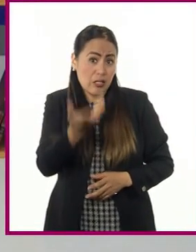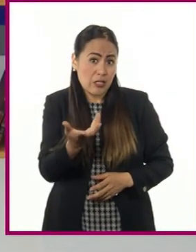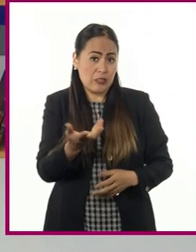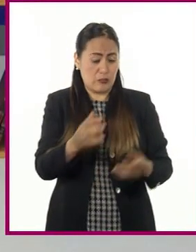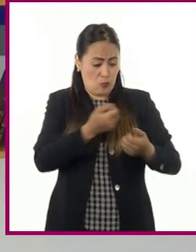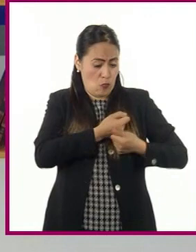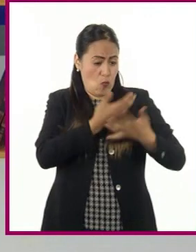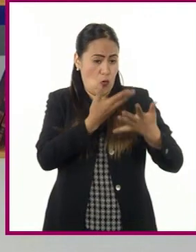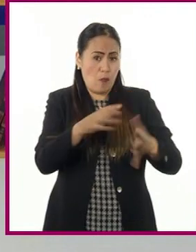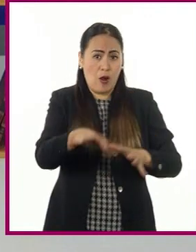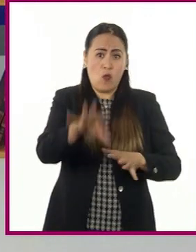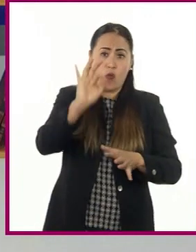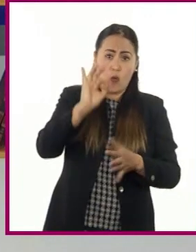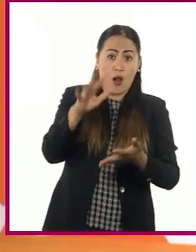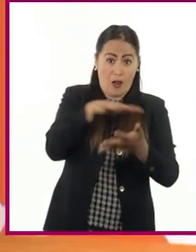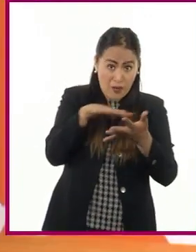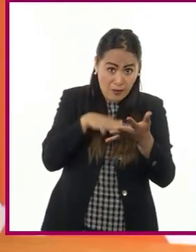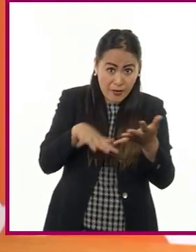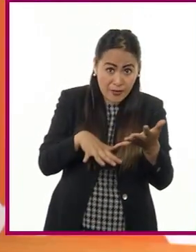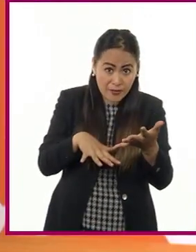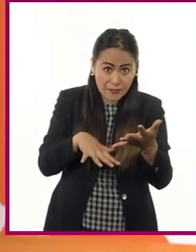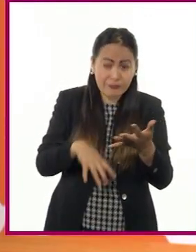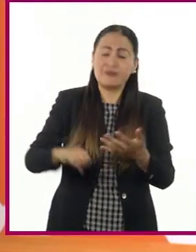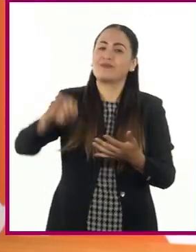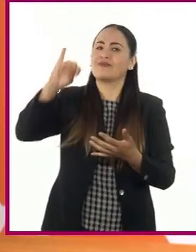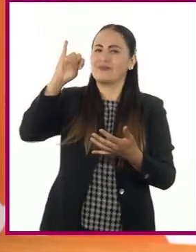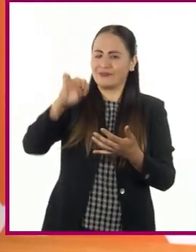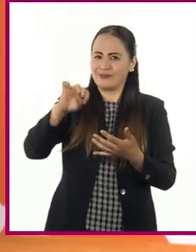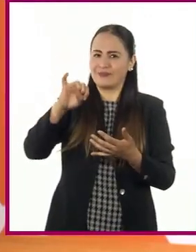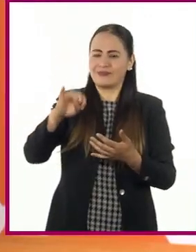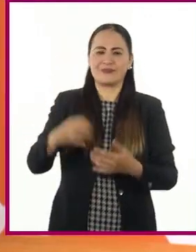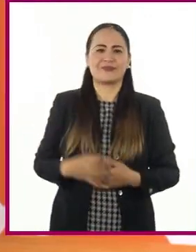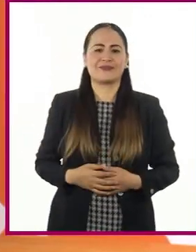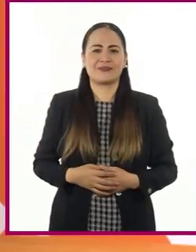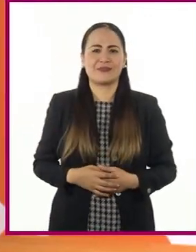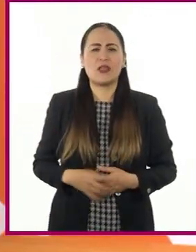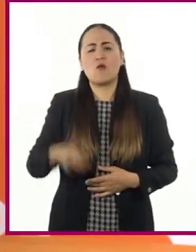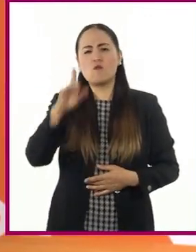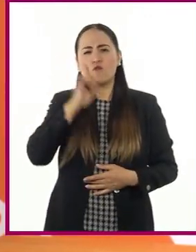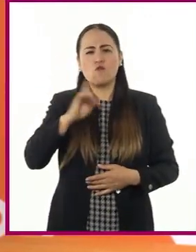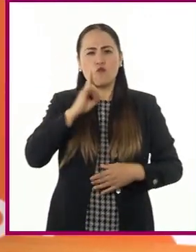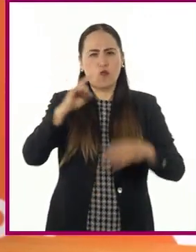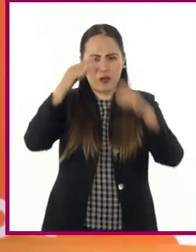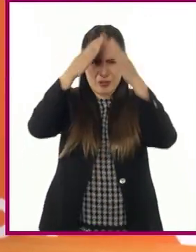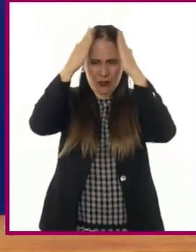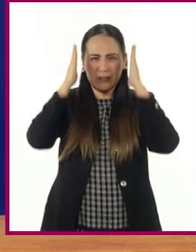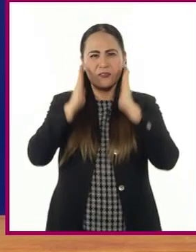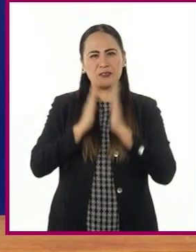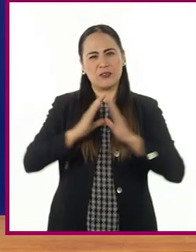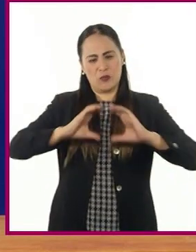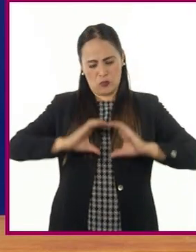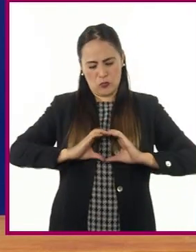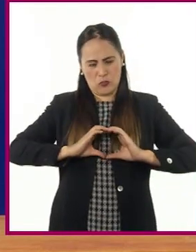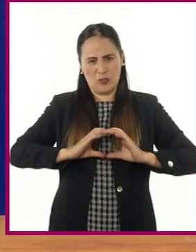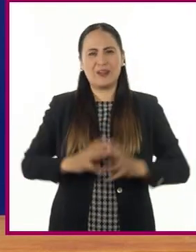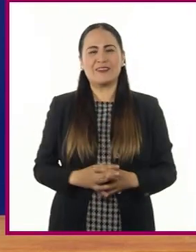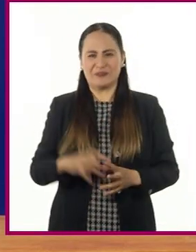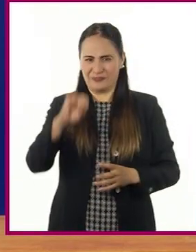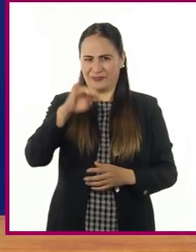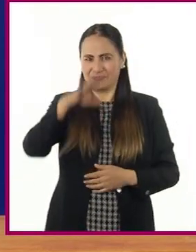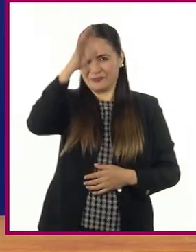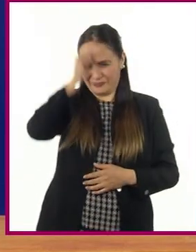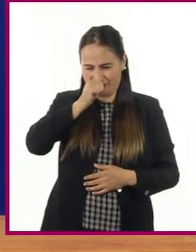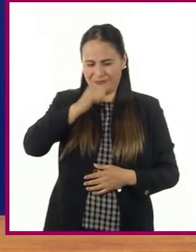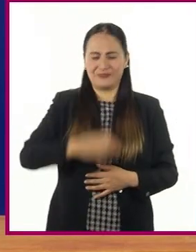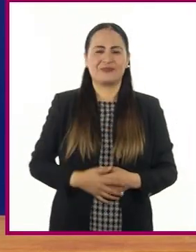de alguno de ellos? Sí, maestra, de Sor Juana Inés de la Cruz. Perfecto, ayúdame